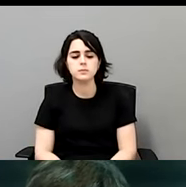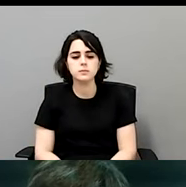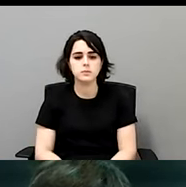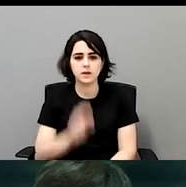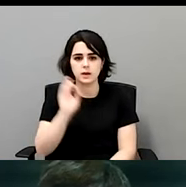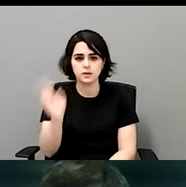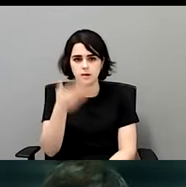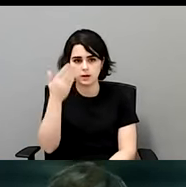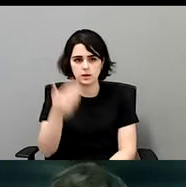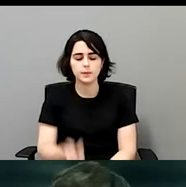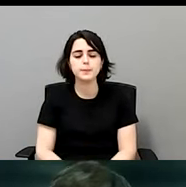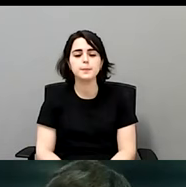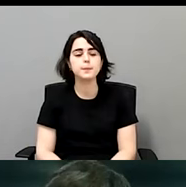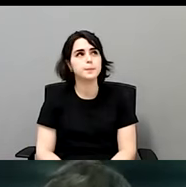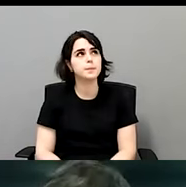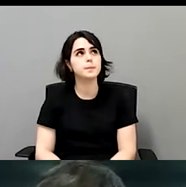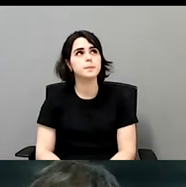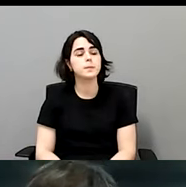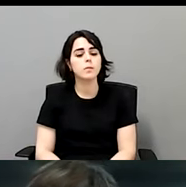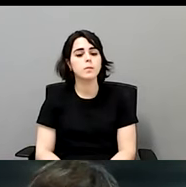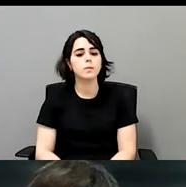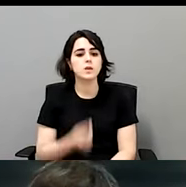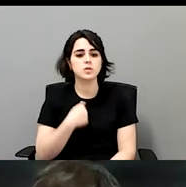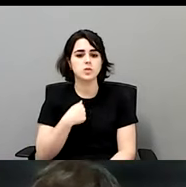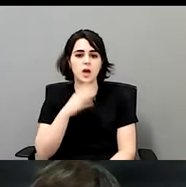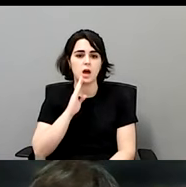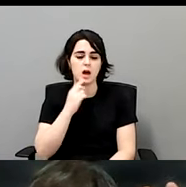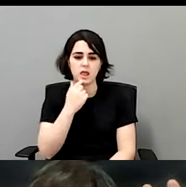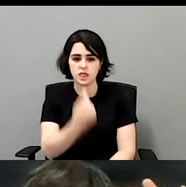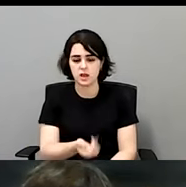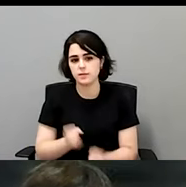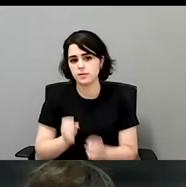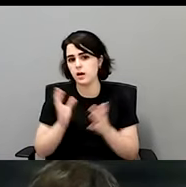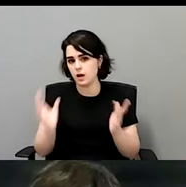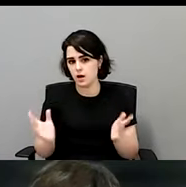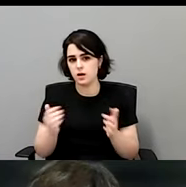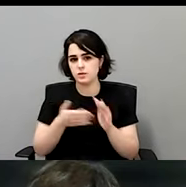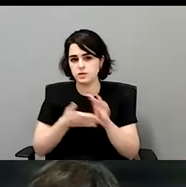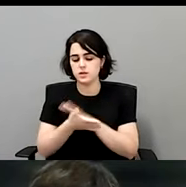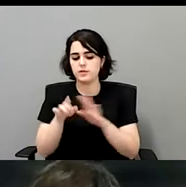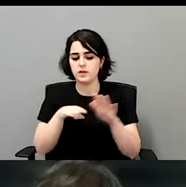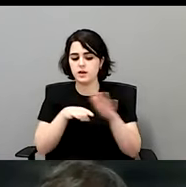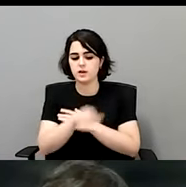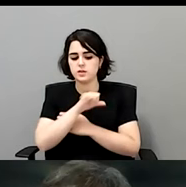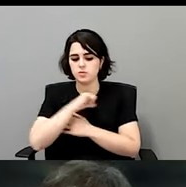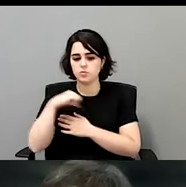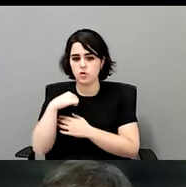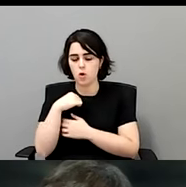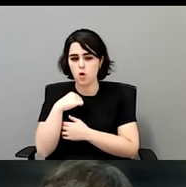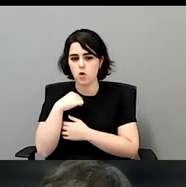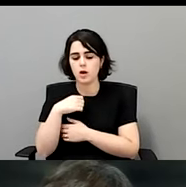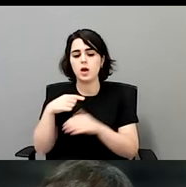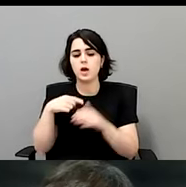Siguiente. Lo que yo decía, claro, hablamos de autogestión. La